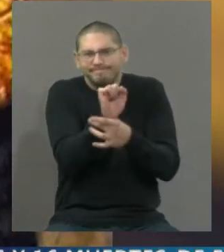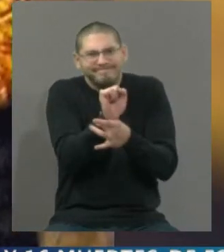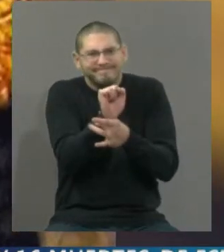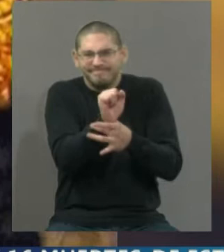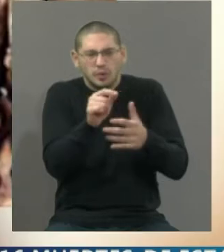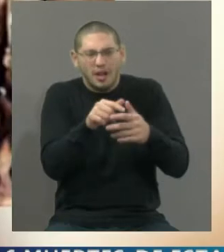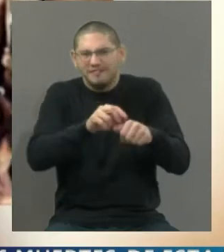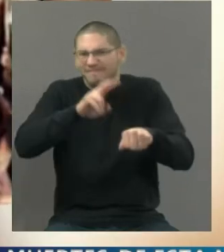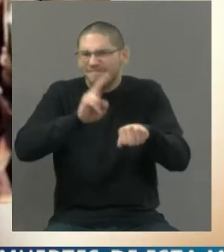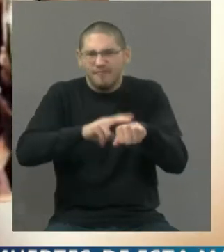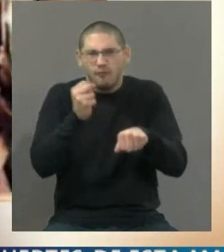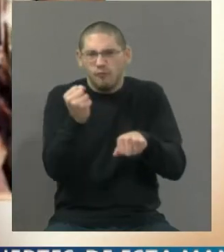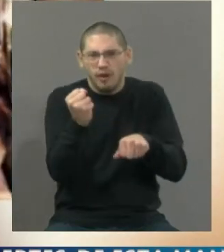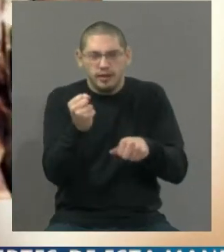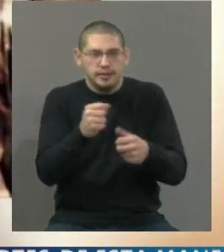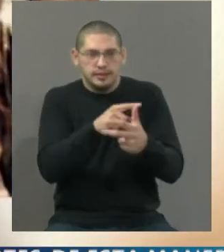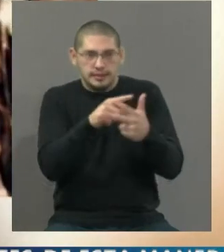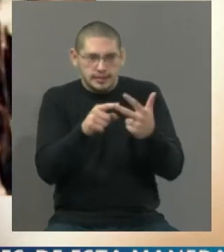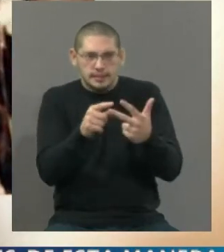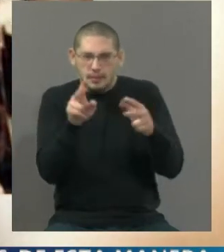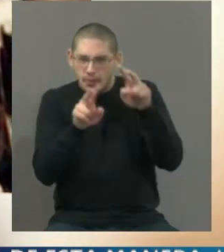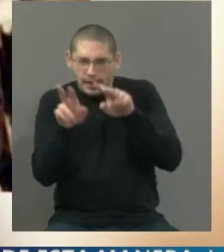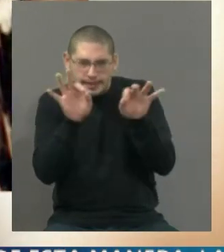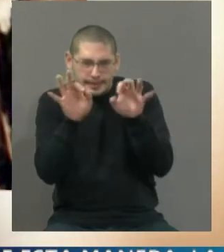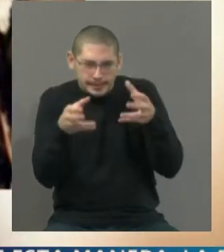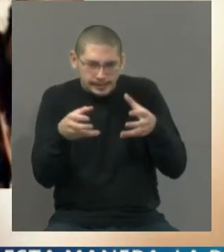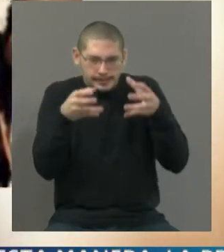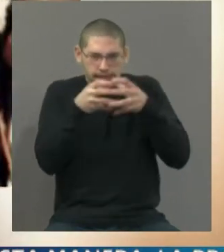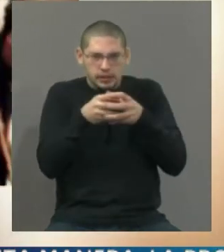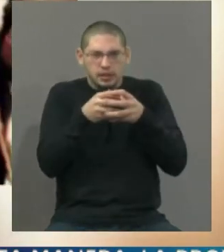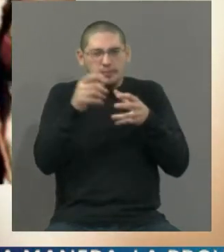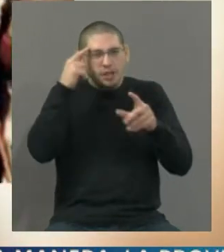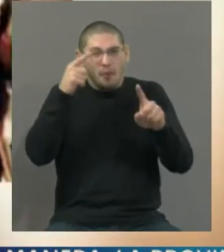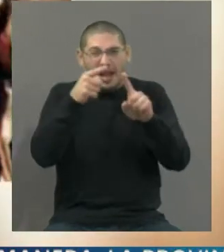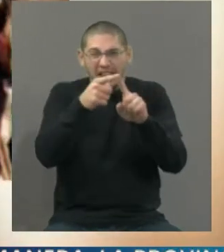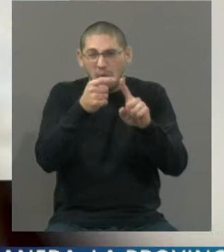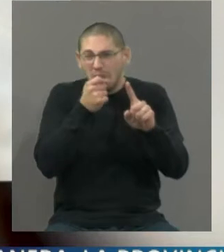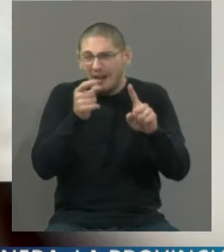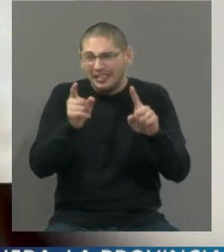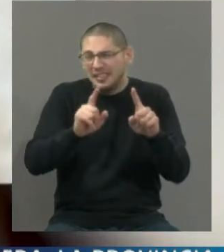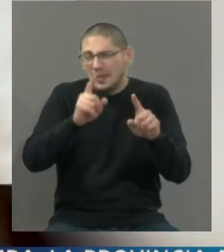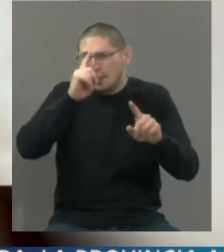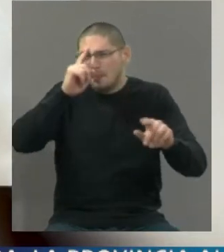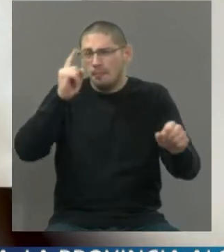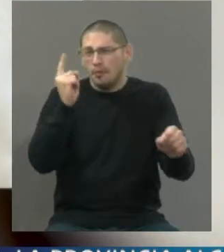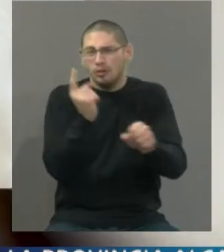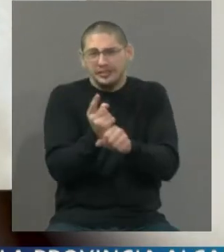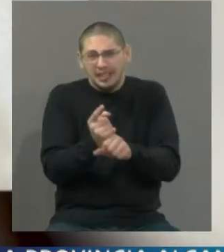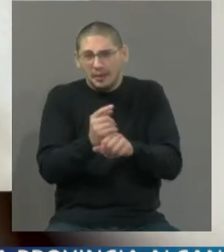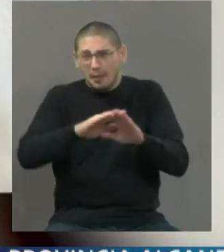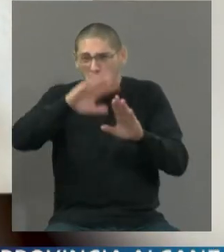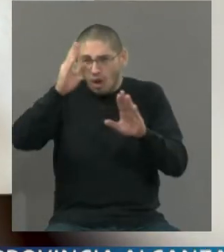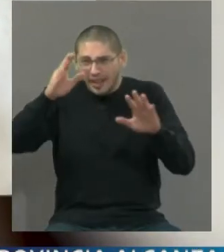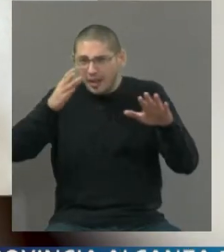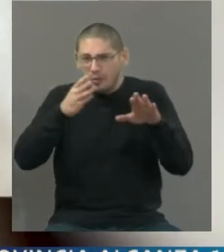básicamente encara una cuestión que parecía incluso utópica. Claro. Muchas veces nosotros decimos, bueno, es loquísimo pensar cruzar la cordillera, pero lo